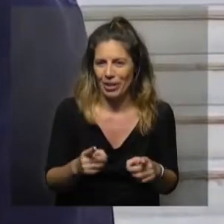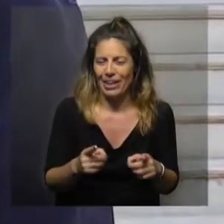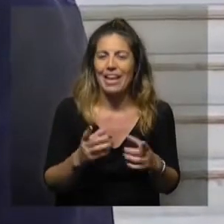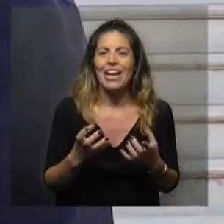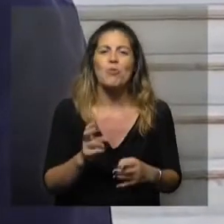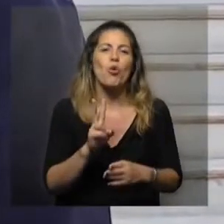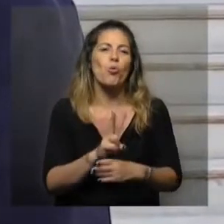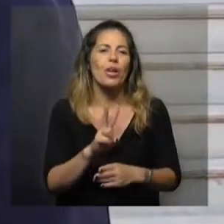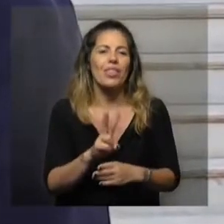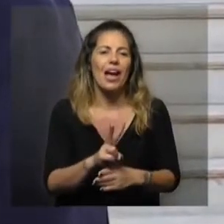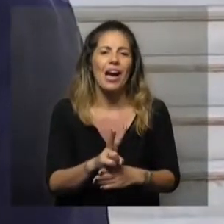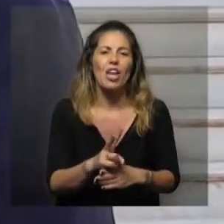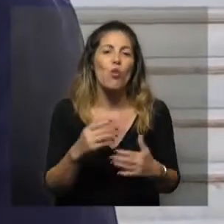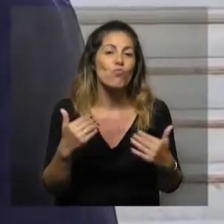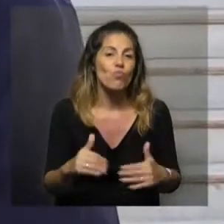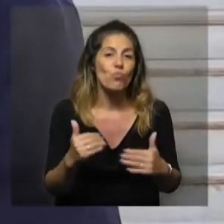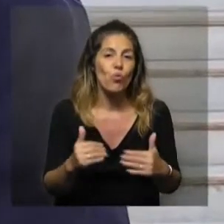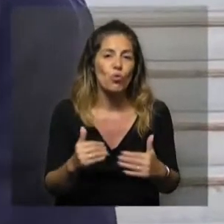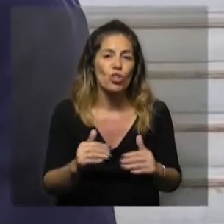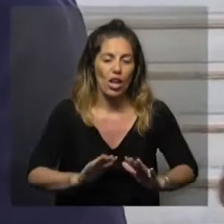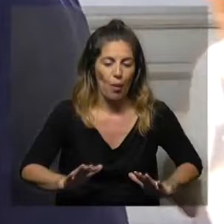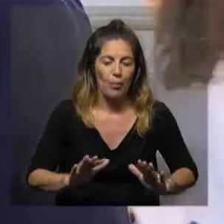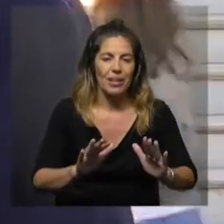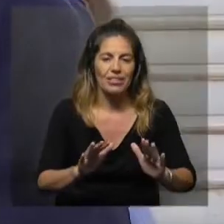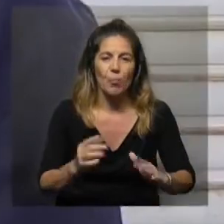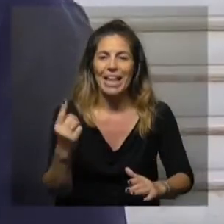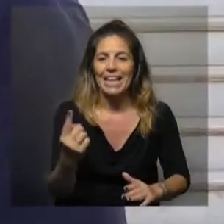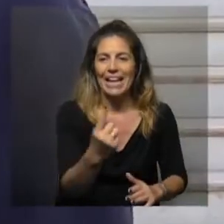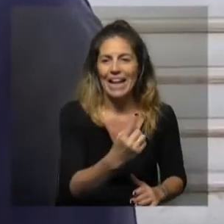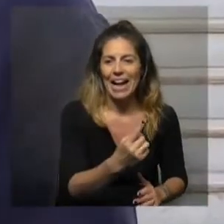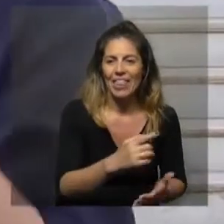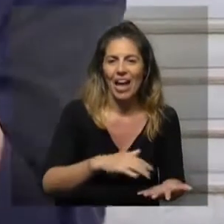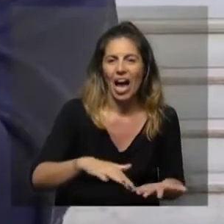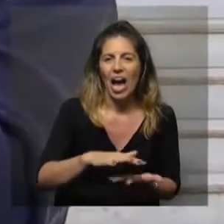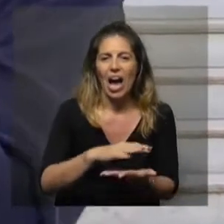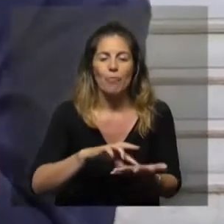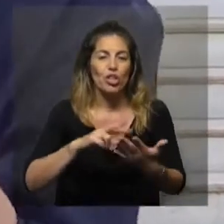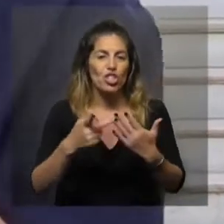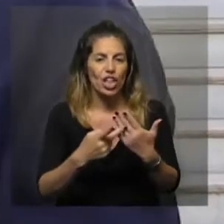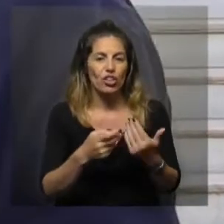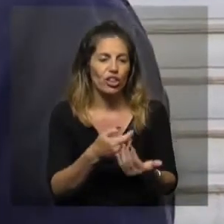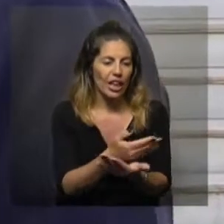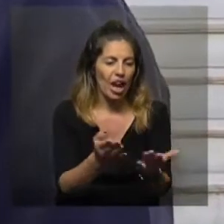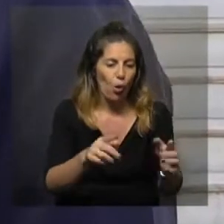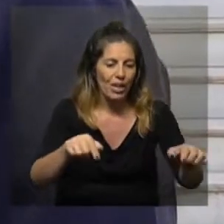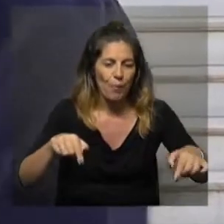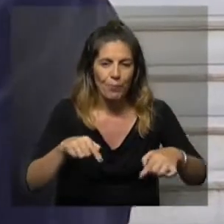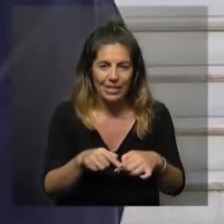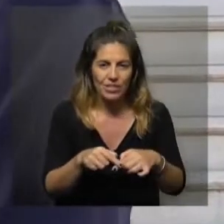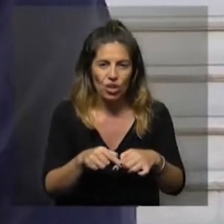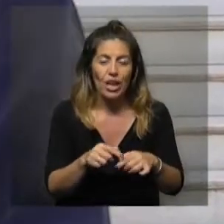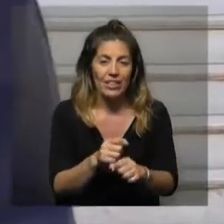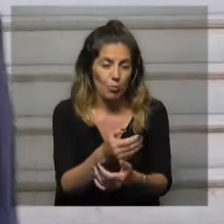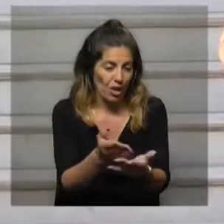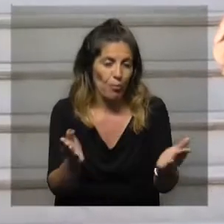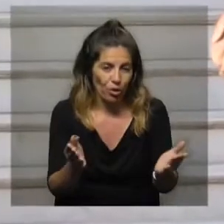mucho el montaje en el sentido que cada obra tenga su el espacio que le corresponde que pueda lucirse para la premiación y